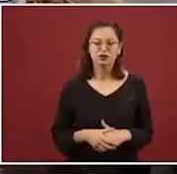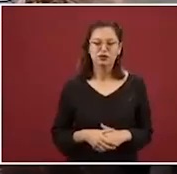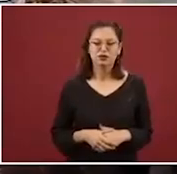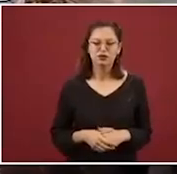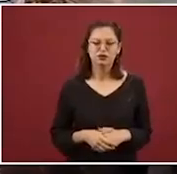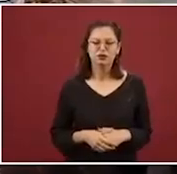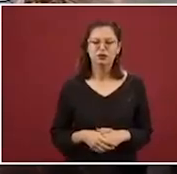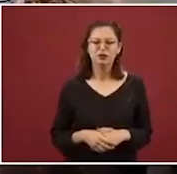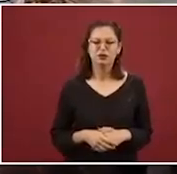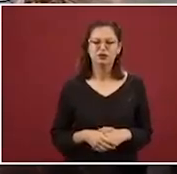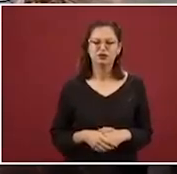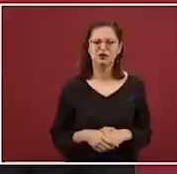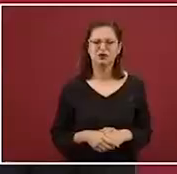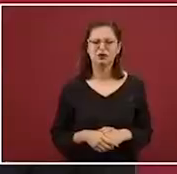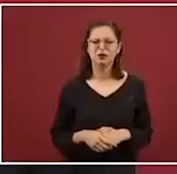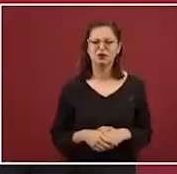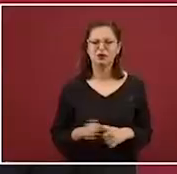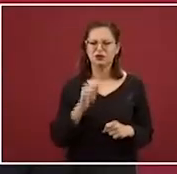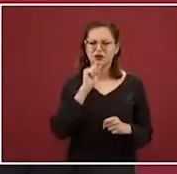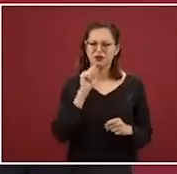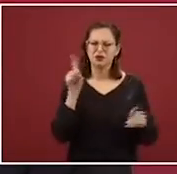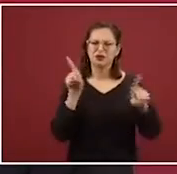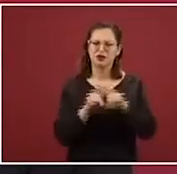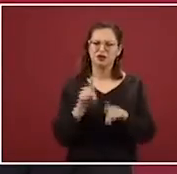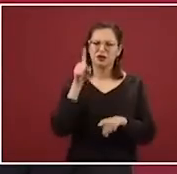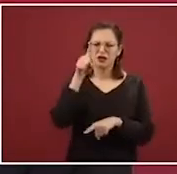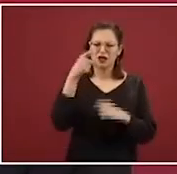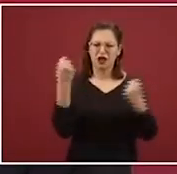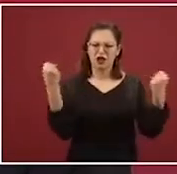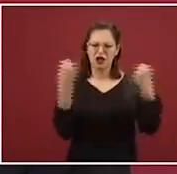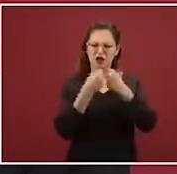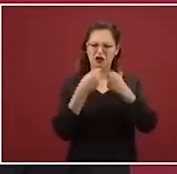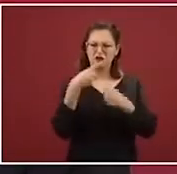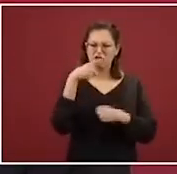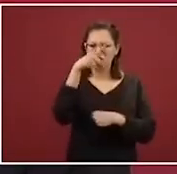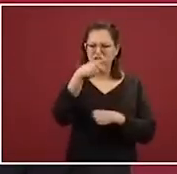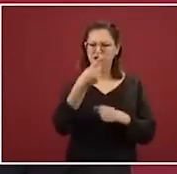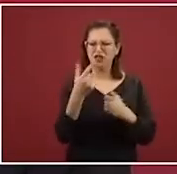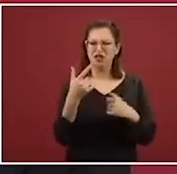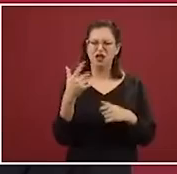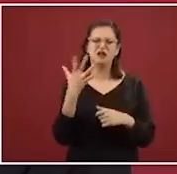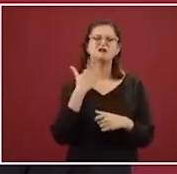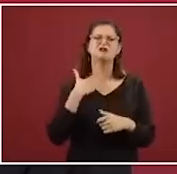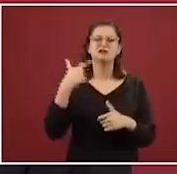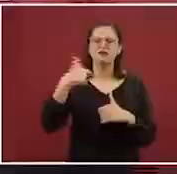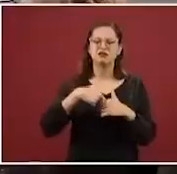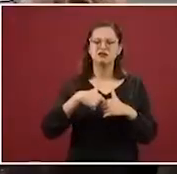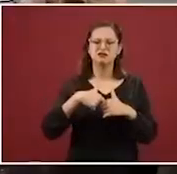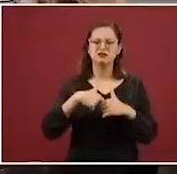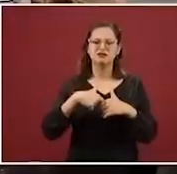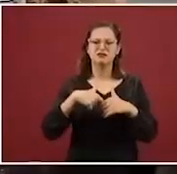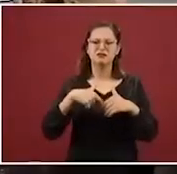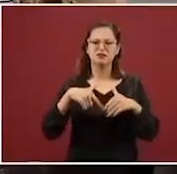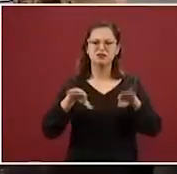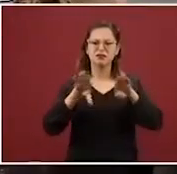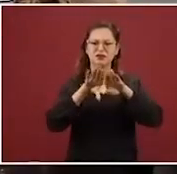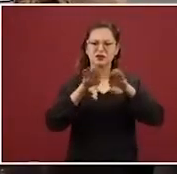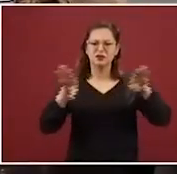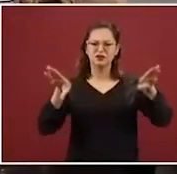en la frontera existe un esquema de homologación de gasolina e implica un